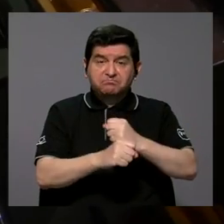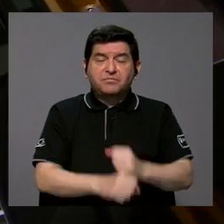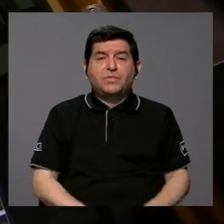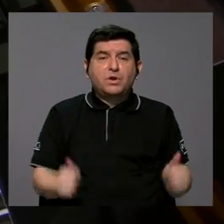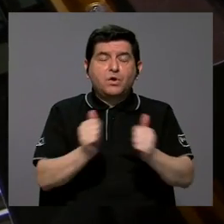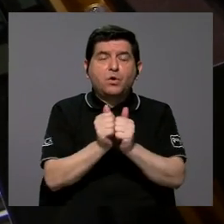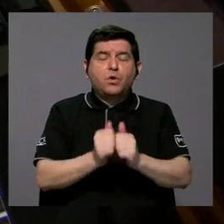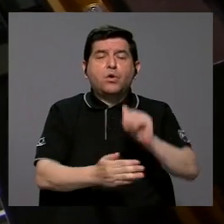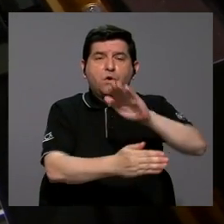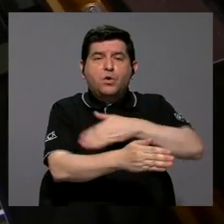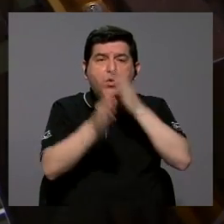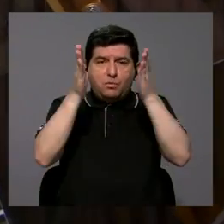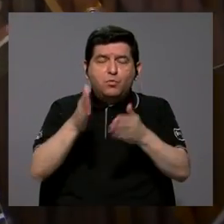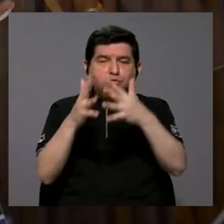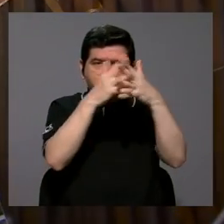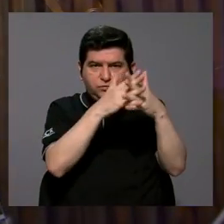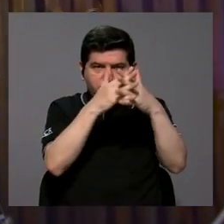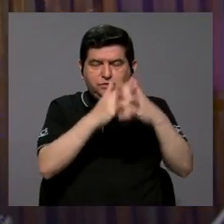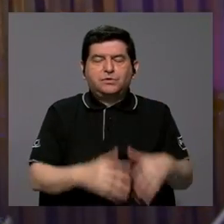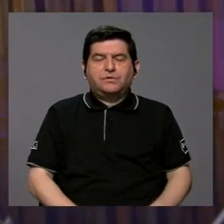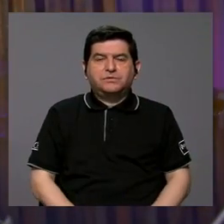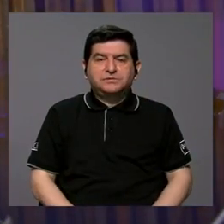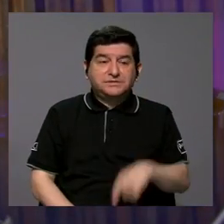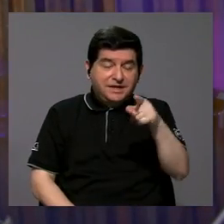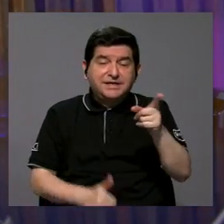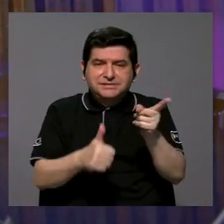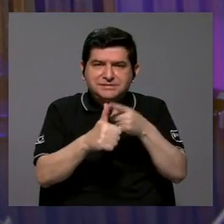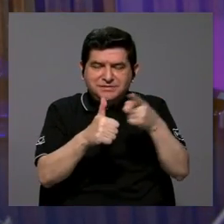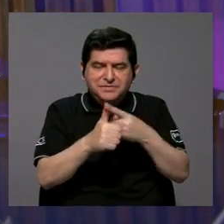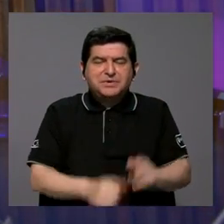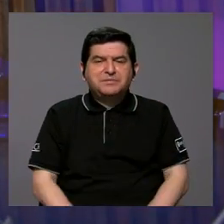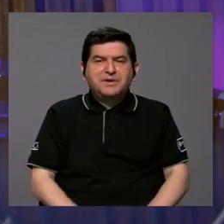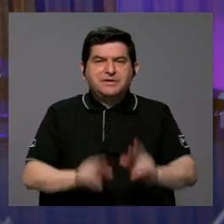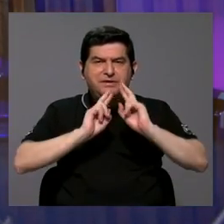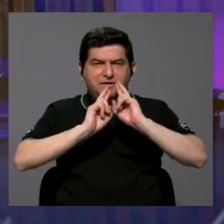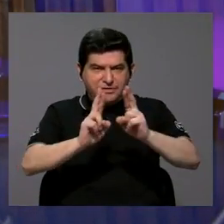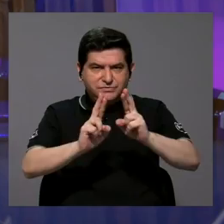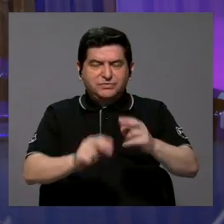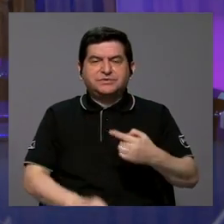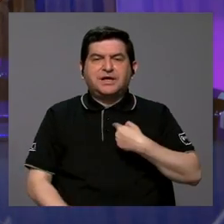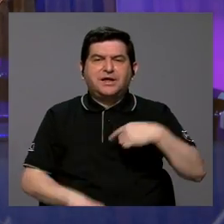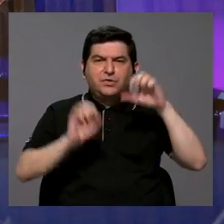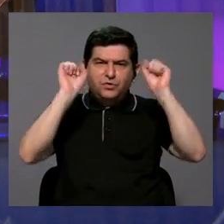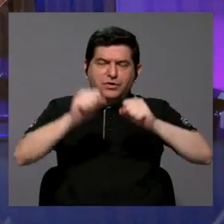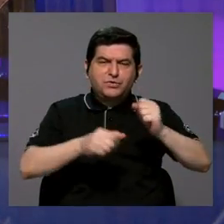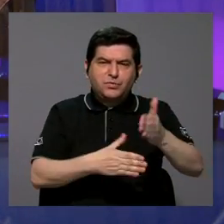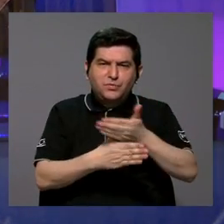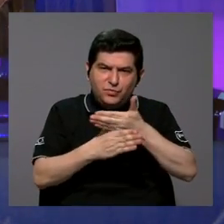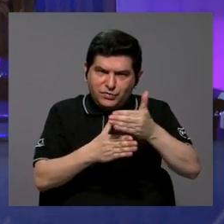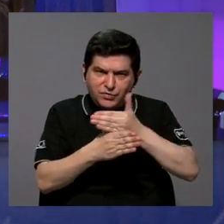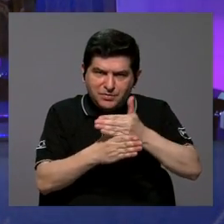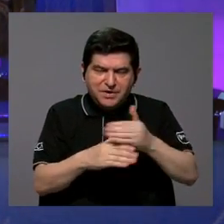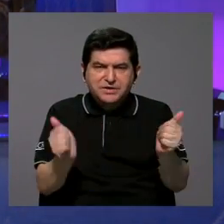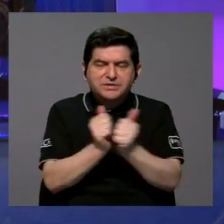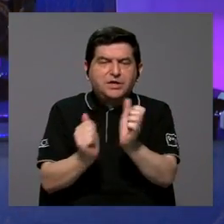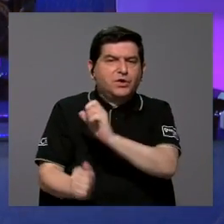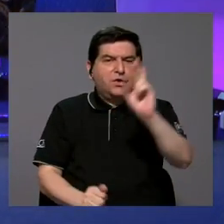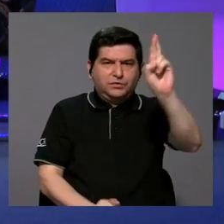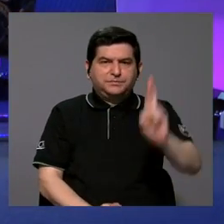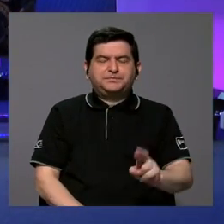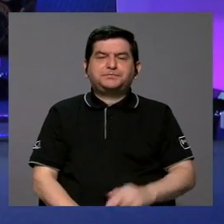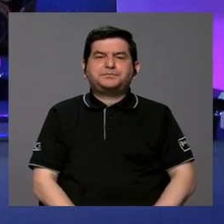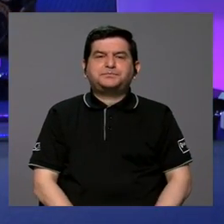músicos americanos. Ese fue el primer fruto que yo di, que logré compartir con Costa